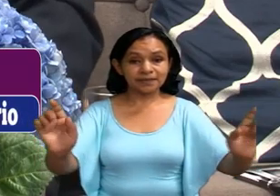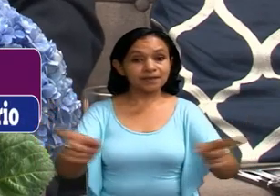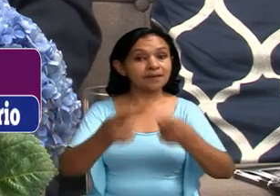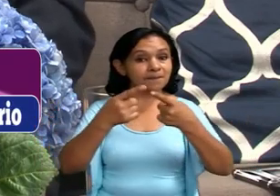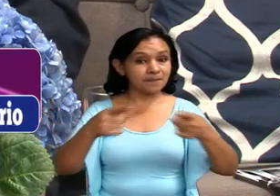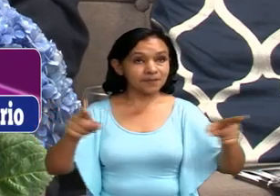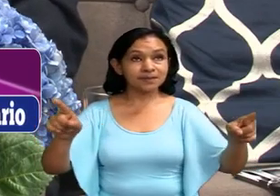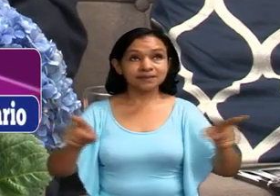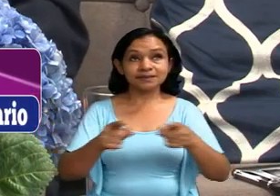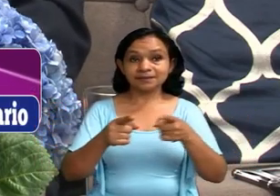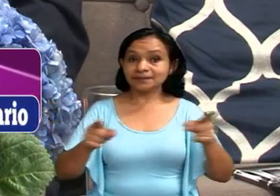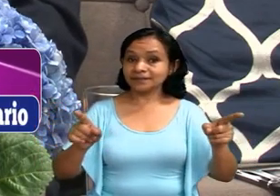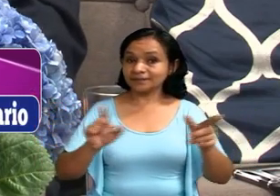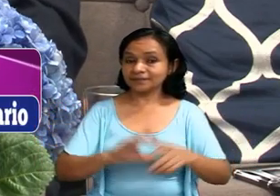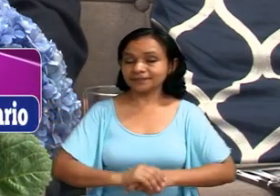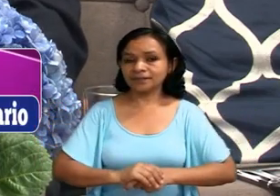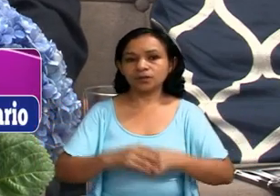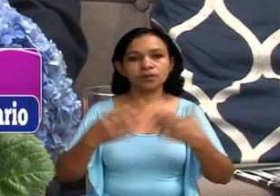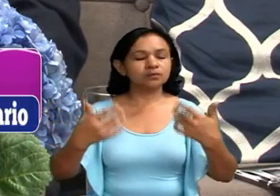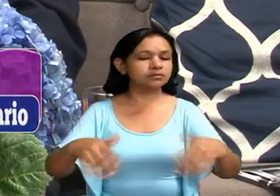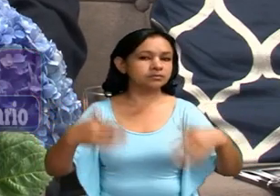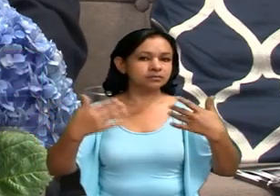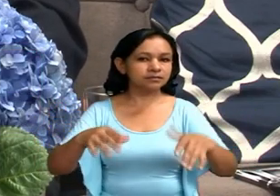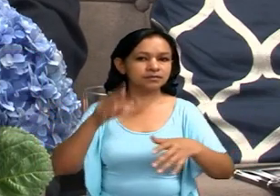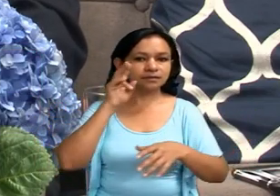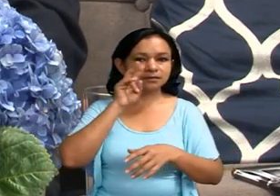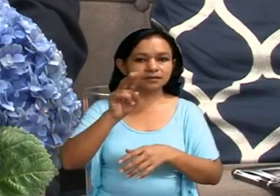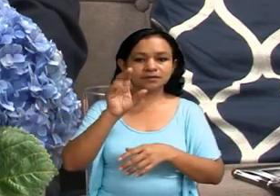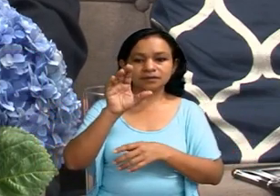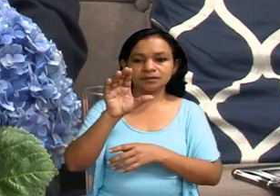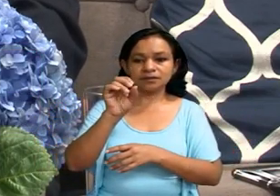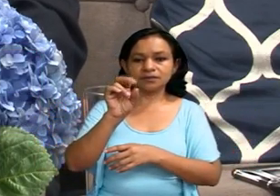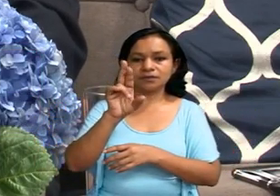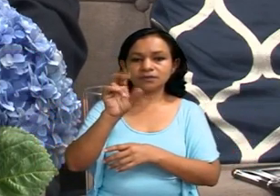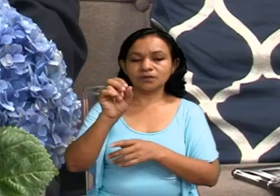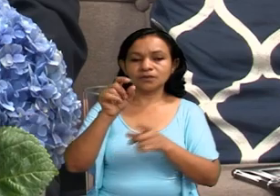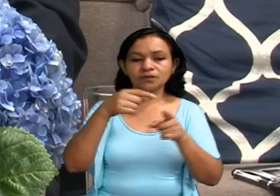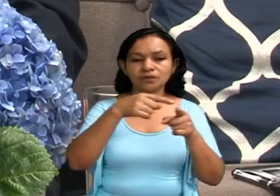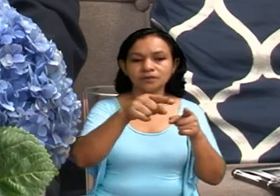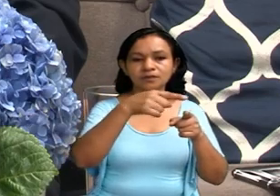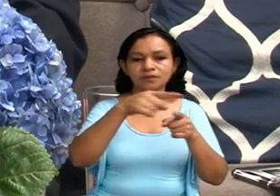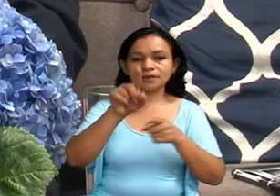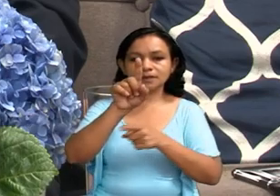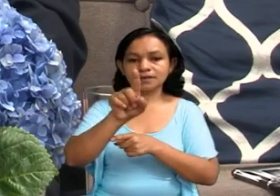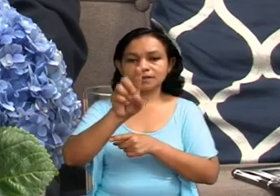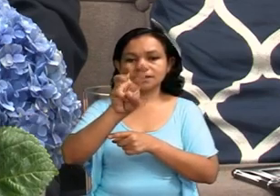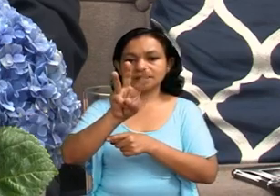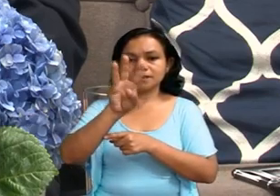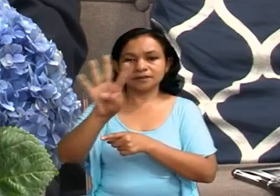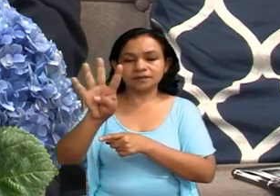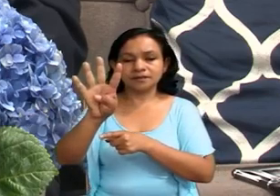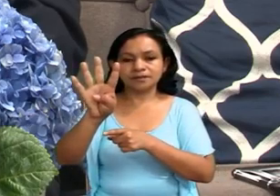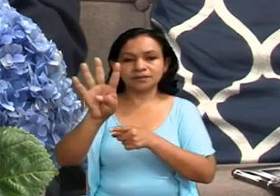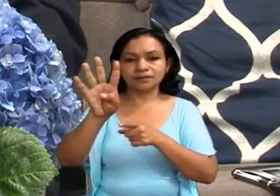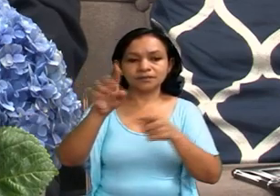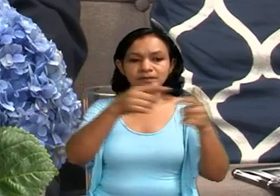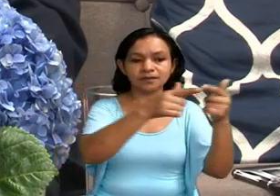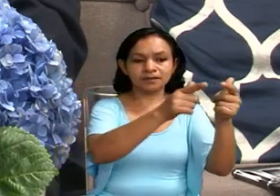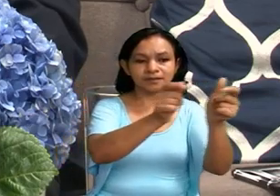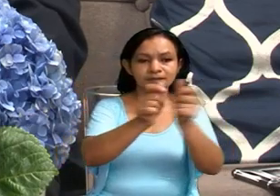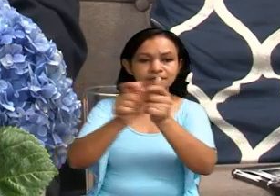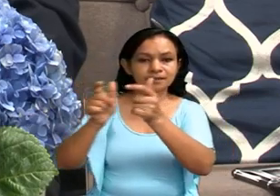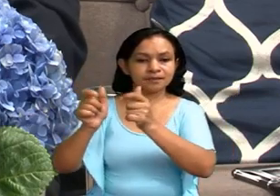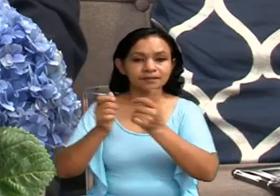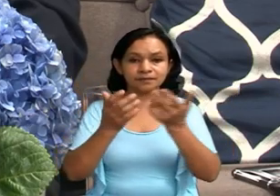música. Imaginémonos que los coros municipales, estamos hablando de 134 coros, y queremos con